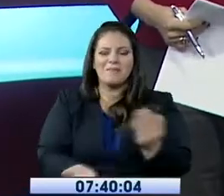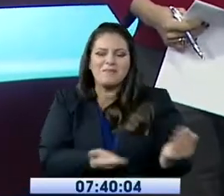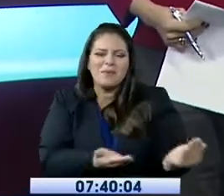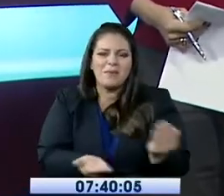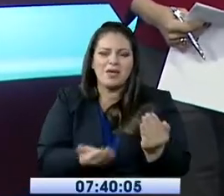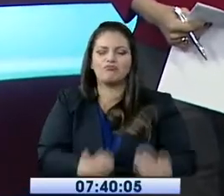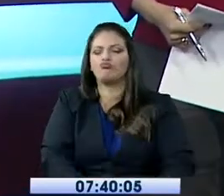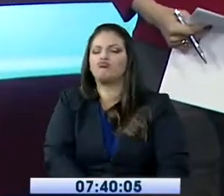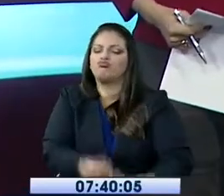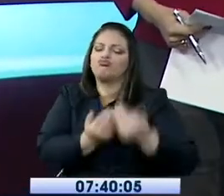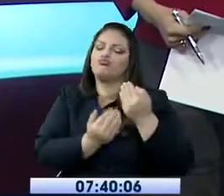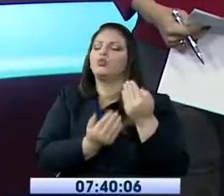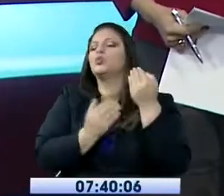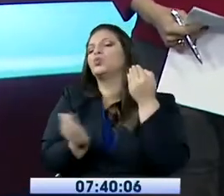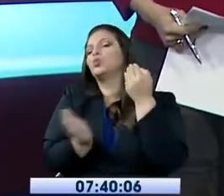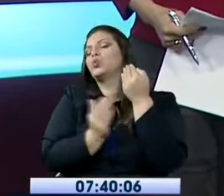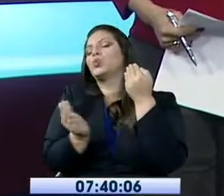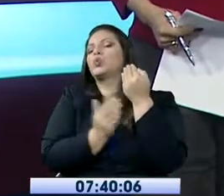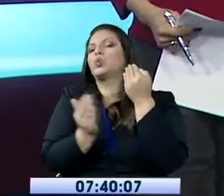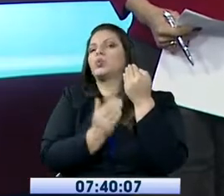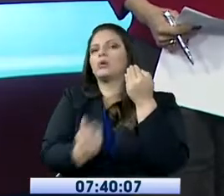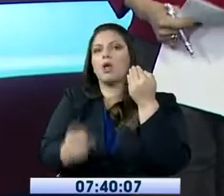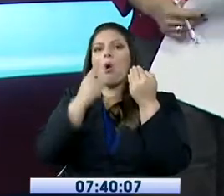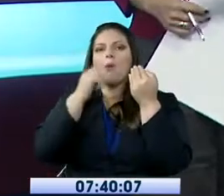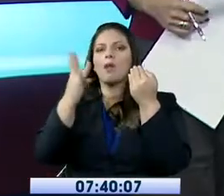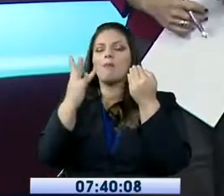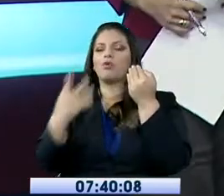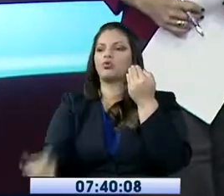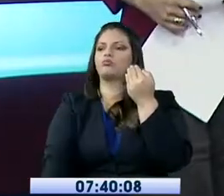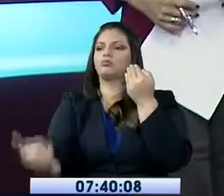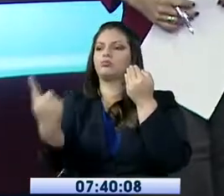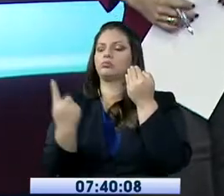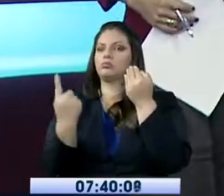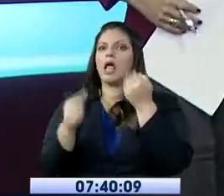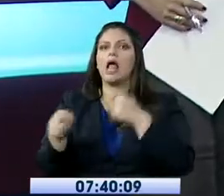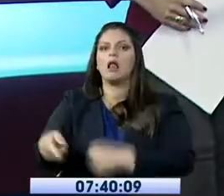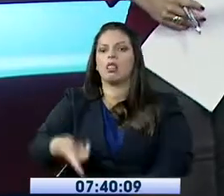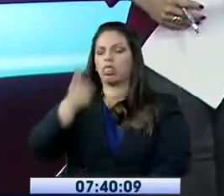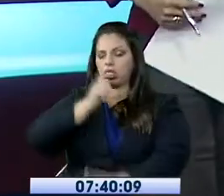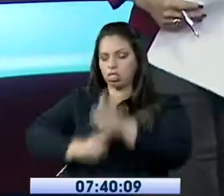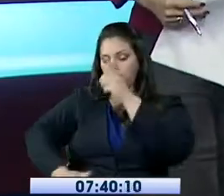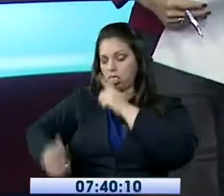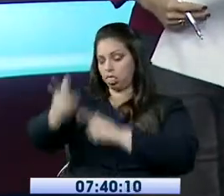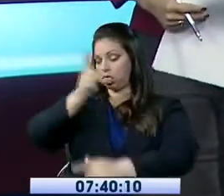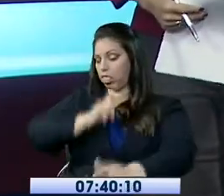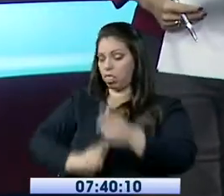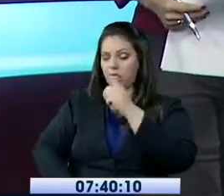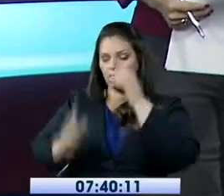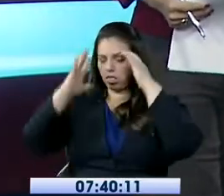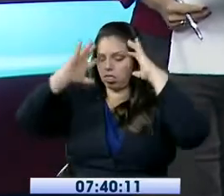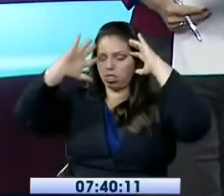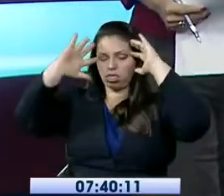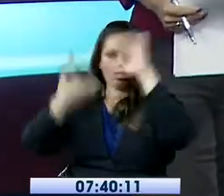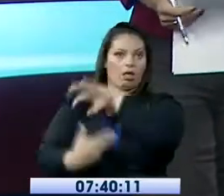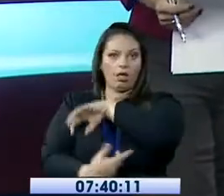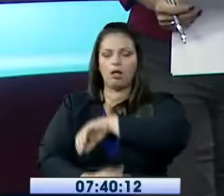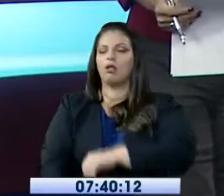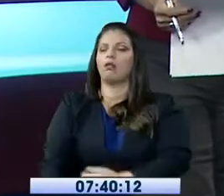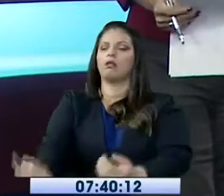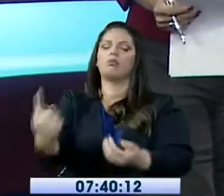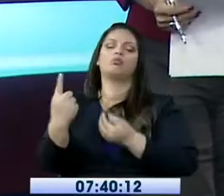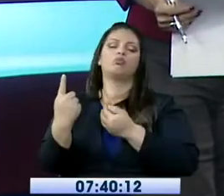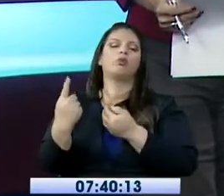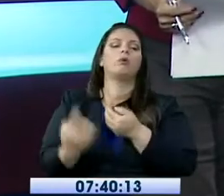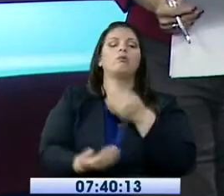esposa, quien tenía a la menor en sus brazos. Según las investigaciones, el acusado habría estado bajo efectos del alcohol. El